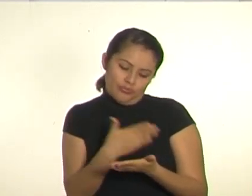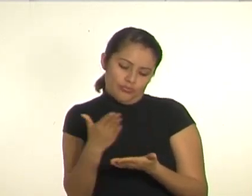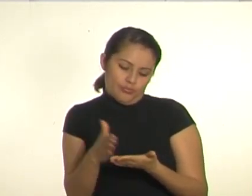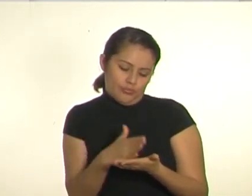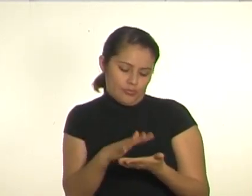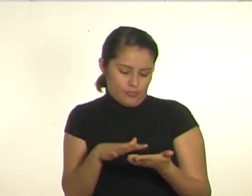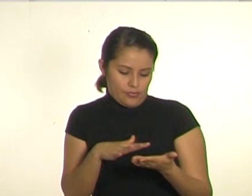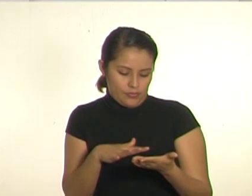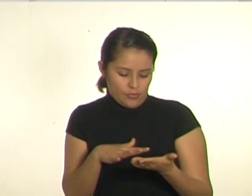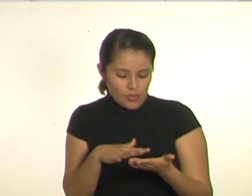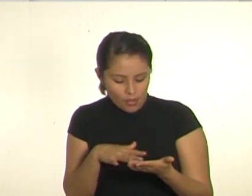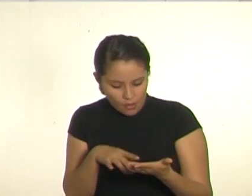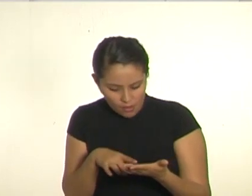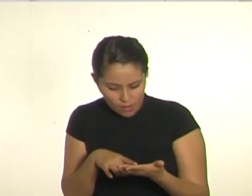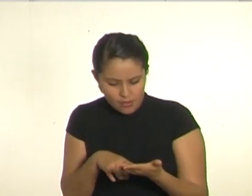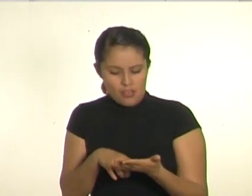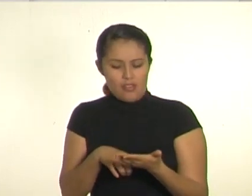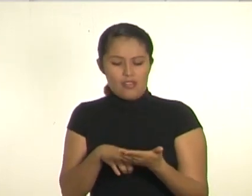las 3 comillas.